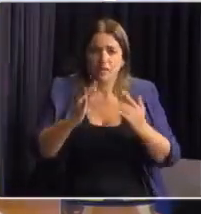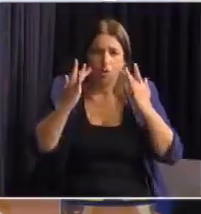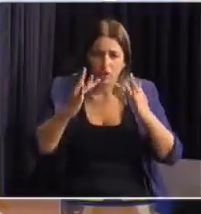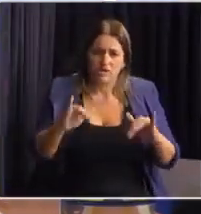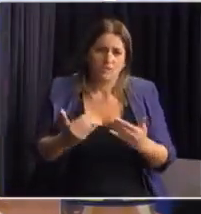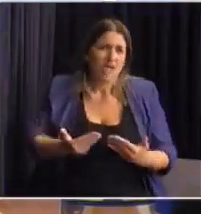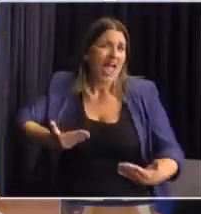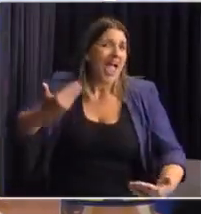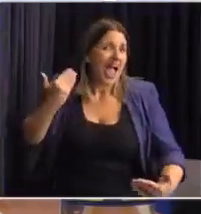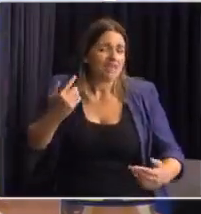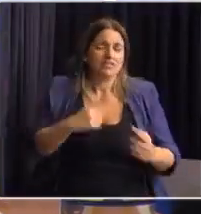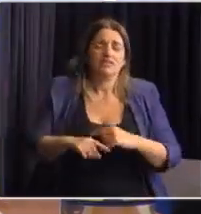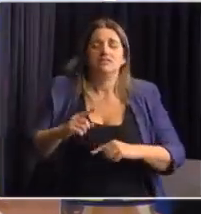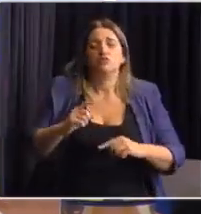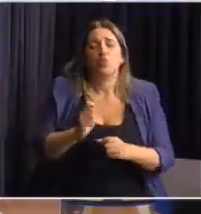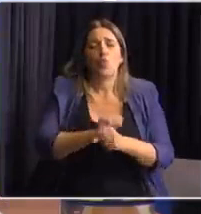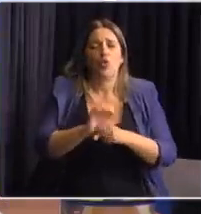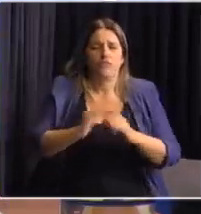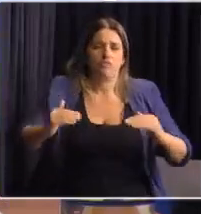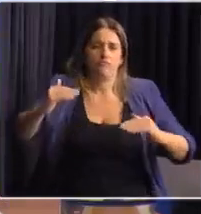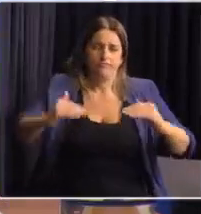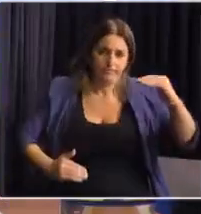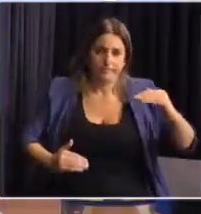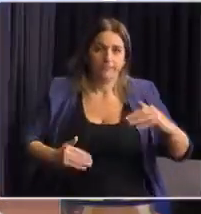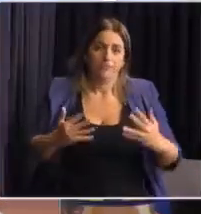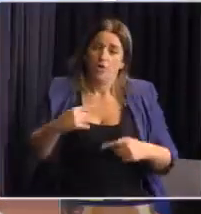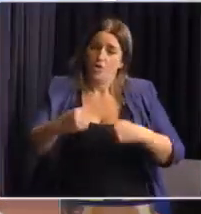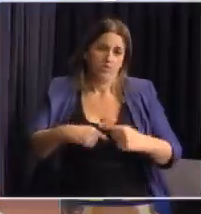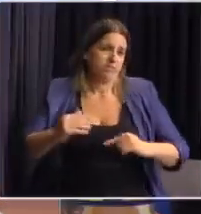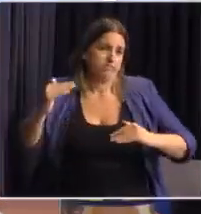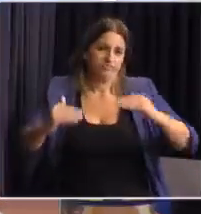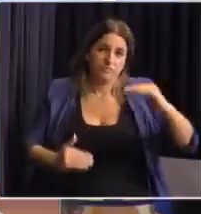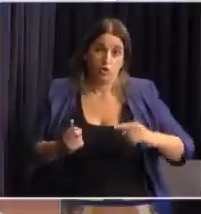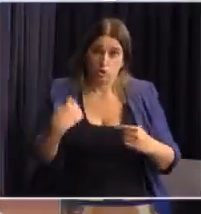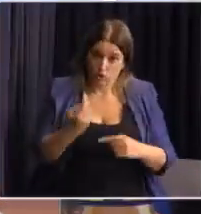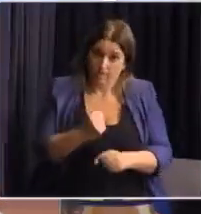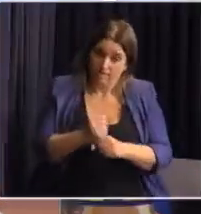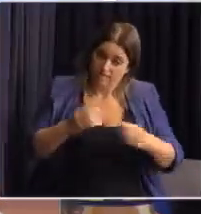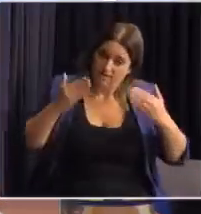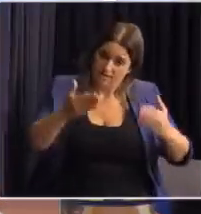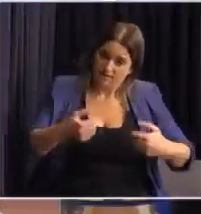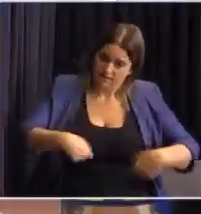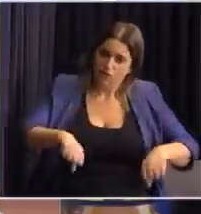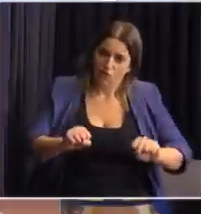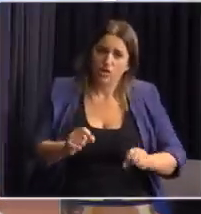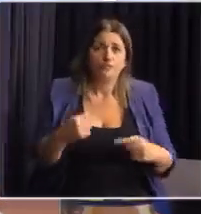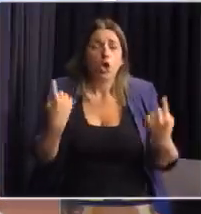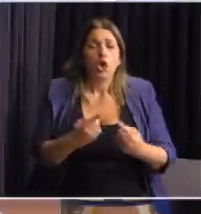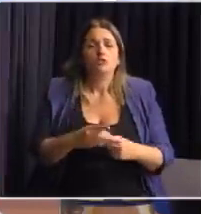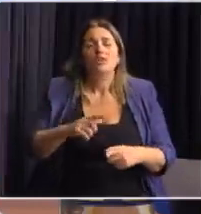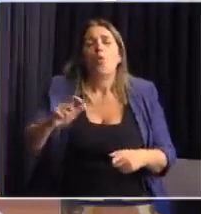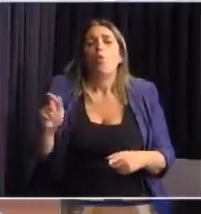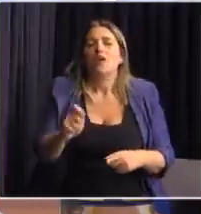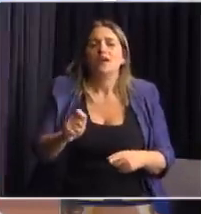desde antes de la pandemia y por la cual nosotros llegamos a trabajar y a atenderla fuertemente. Atendemos lo